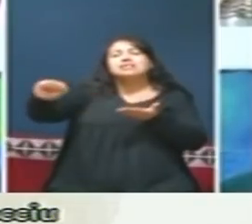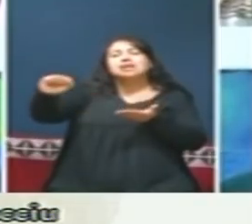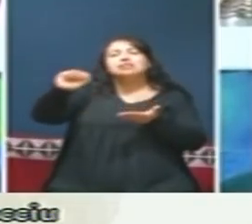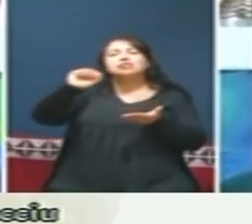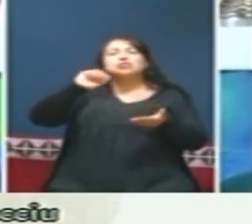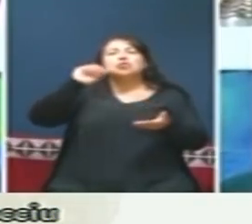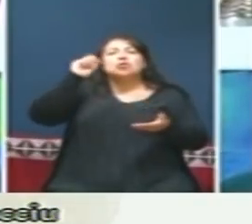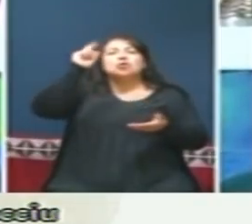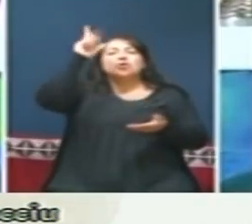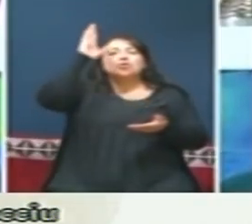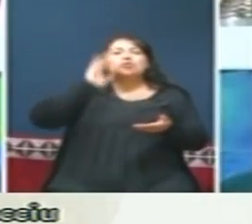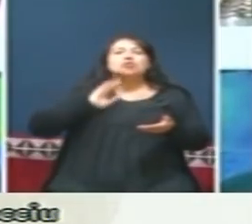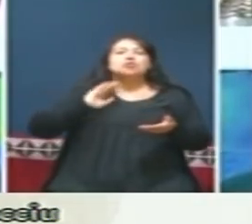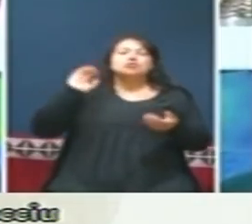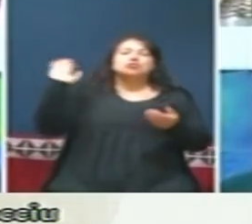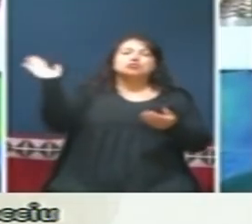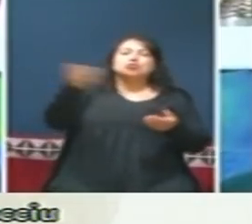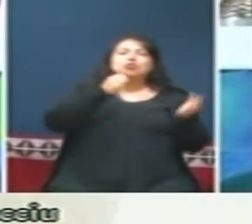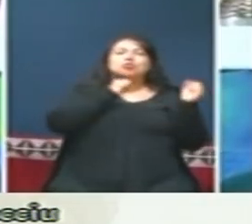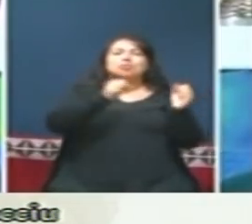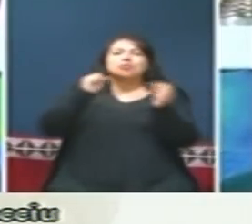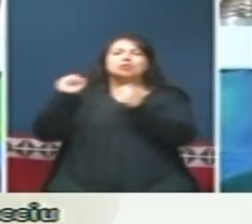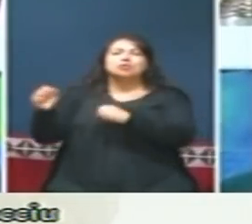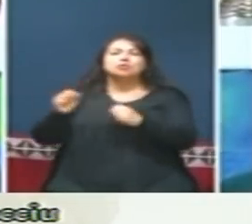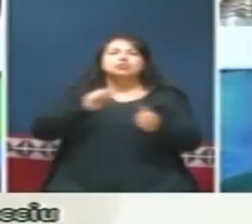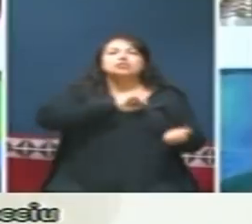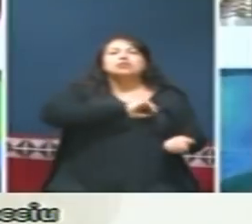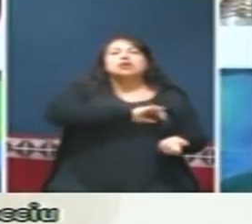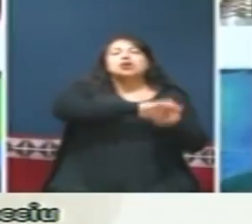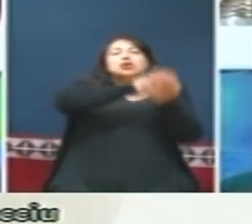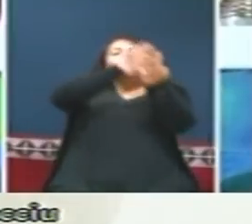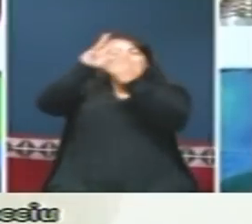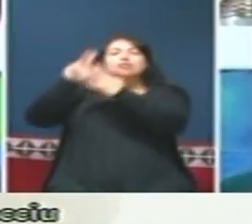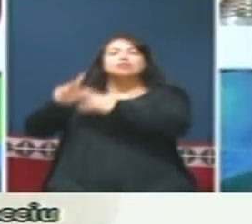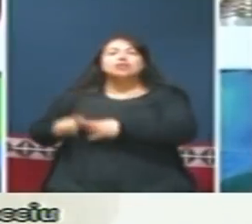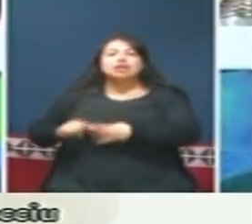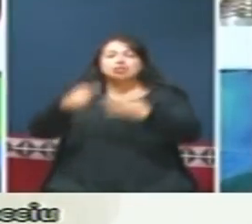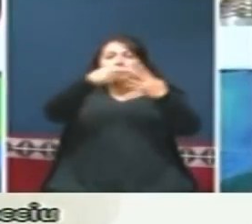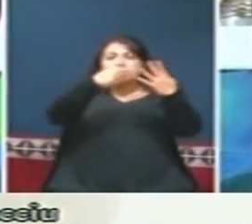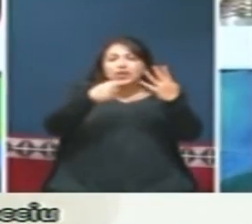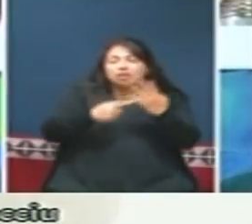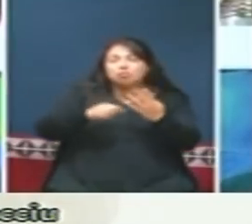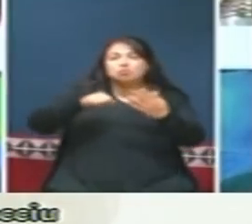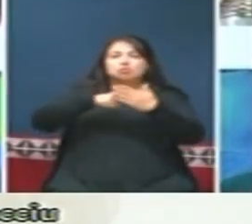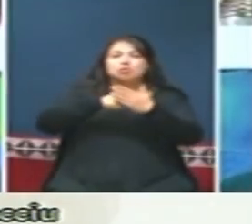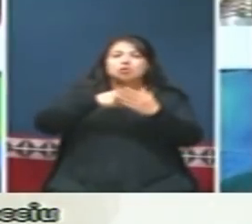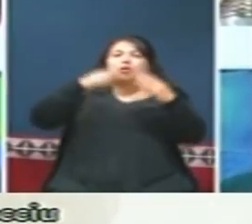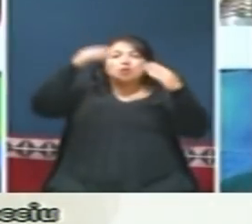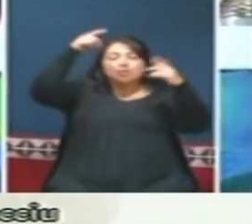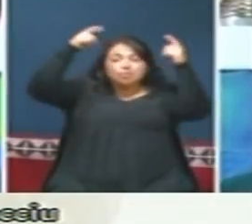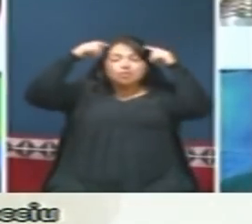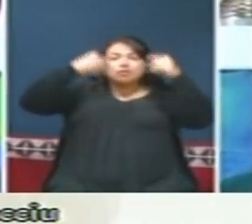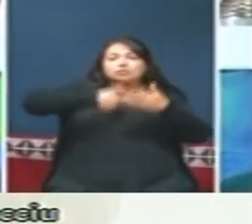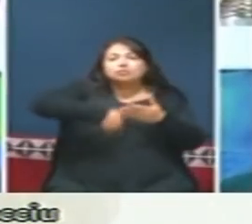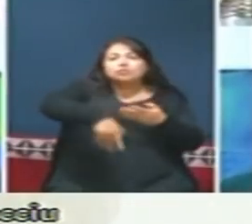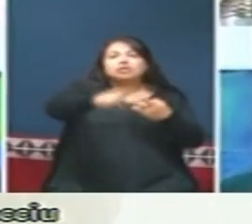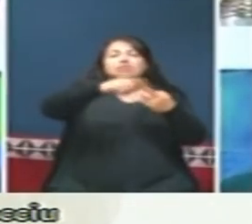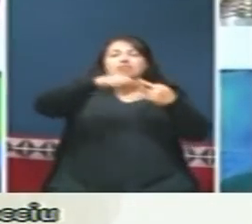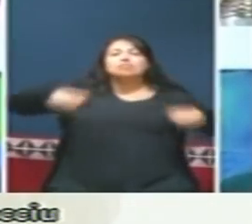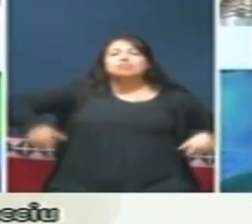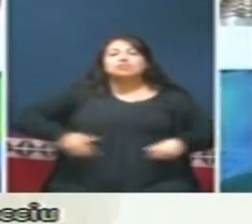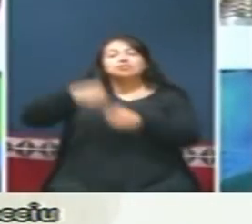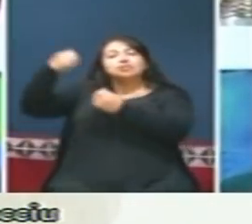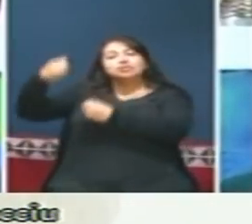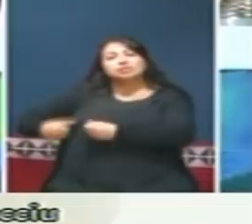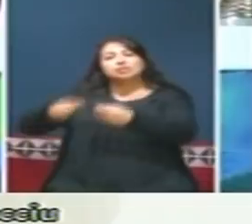eres glorificado por la alabanza de tus beatos, Enrique Ángel, Obispo Carlos de Dios,